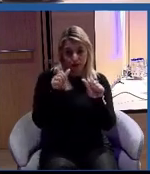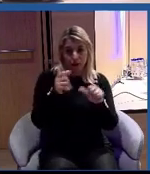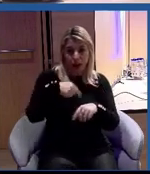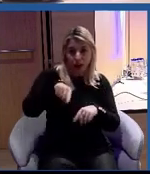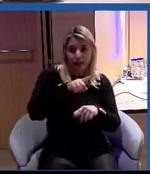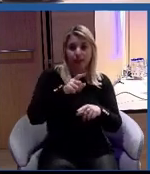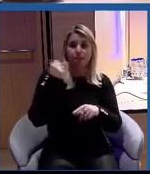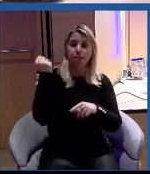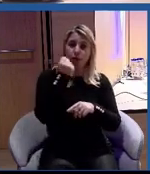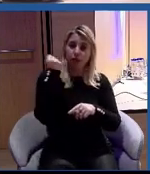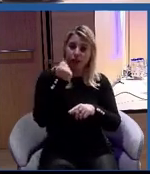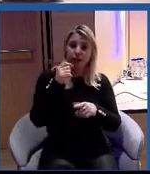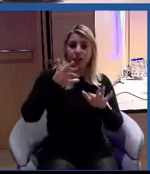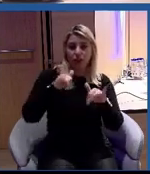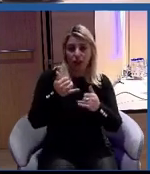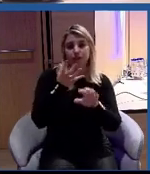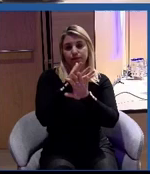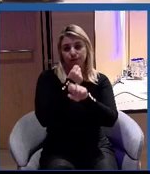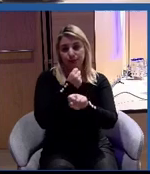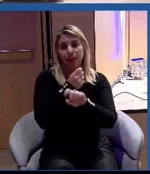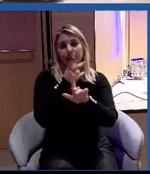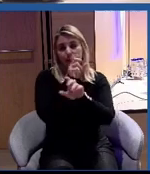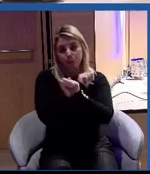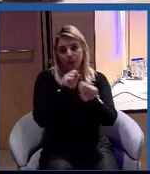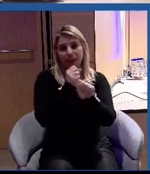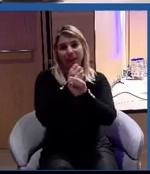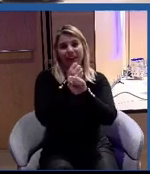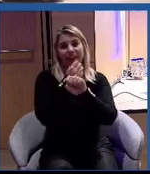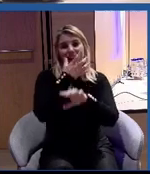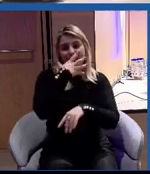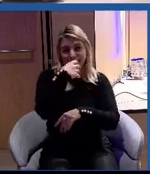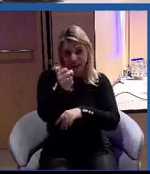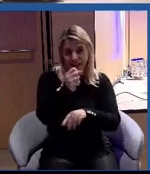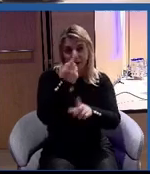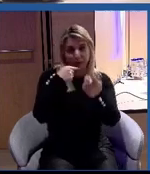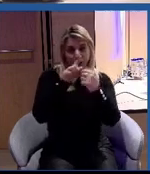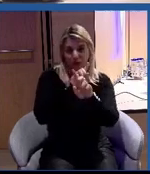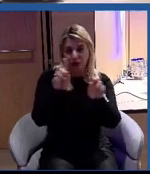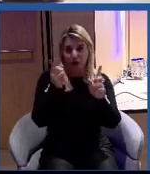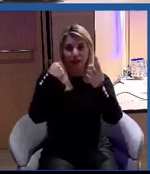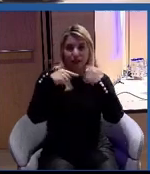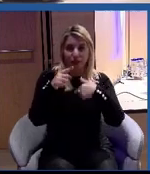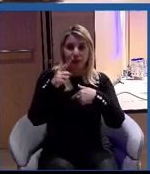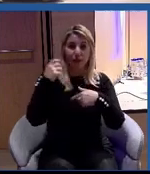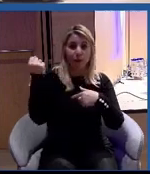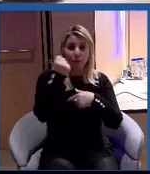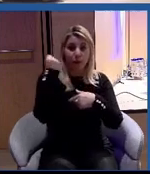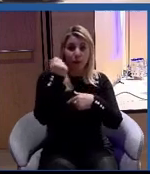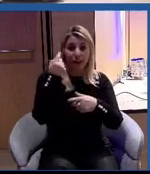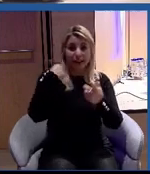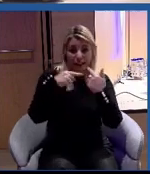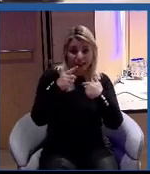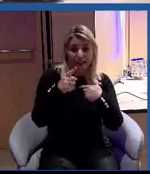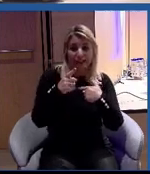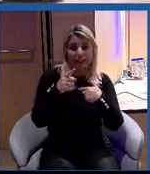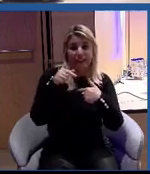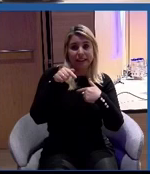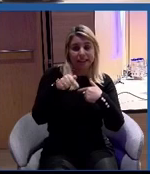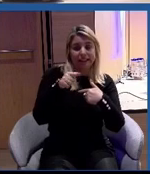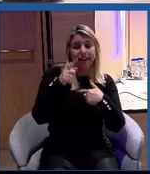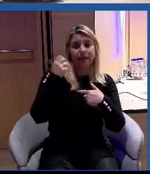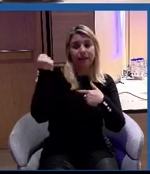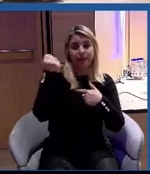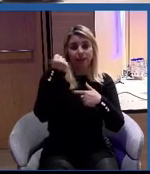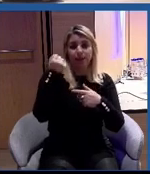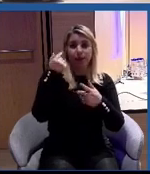o que se nos tiene que entender no O sea el periodista tiene una visión de pirámide invertida donde lo relevante te lo disputas ahí y